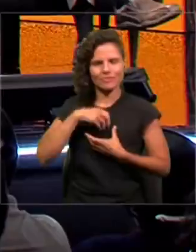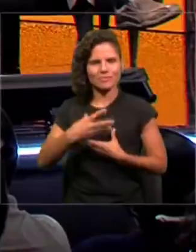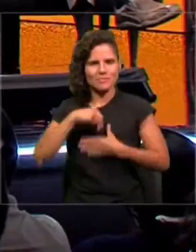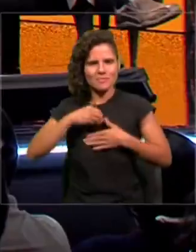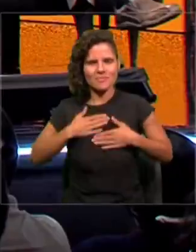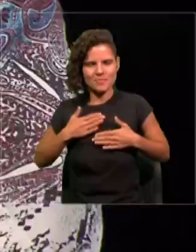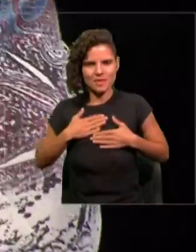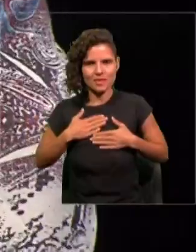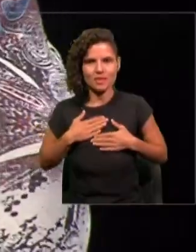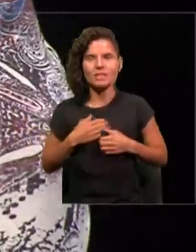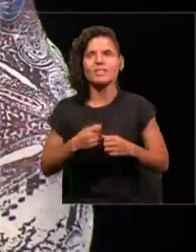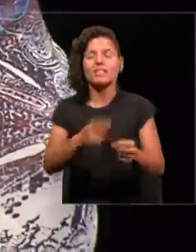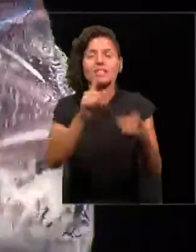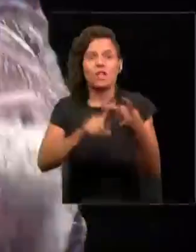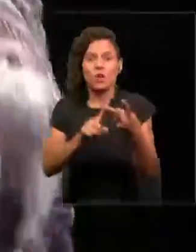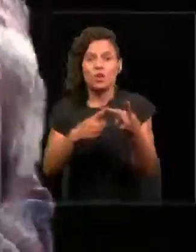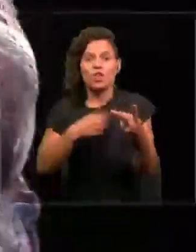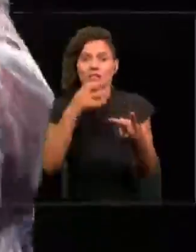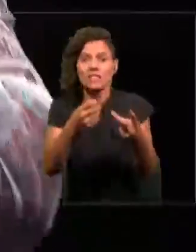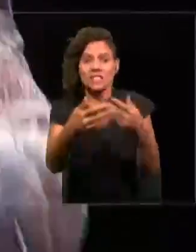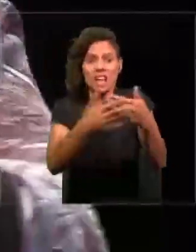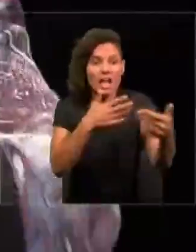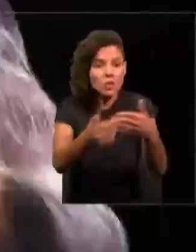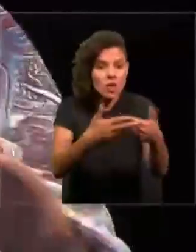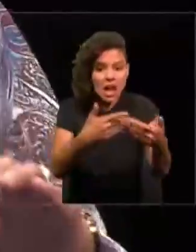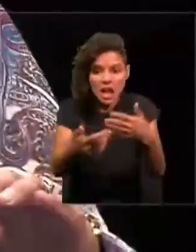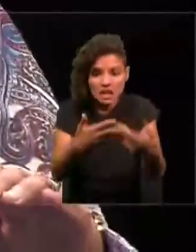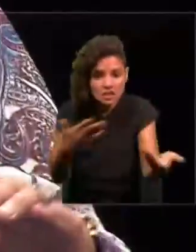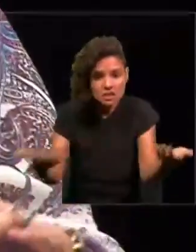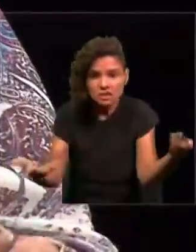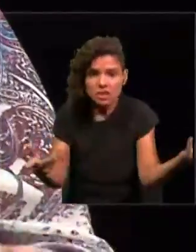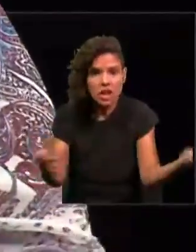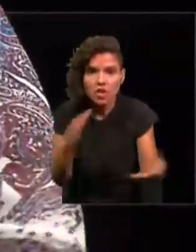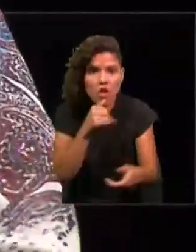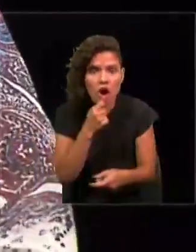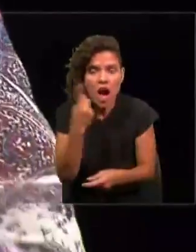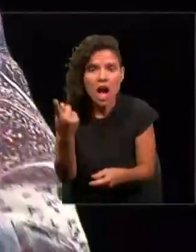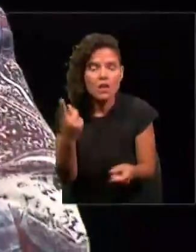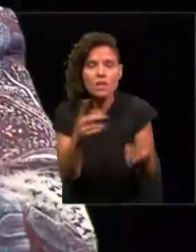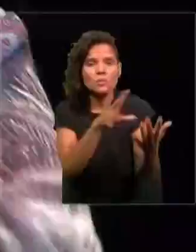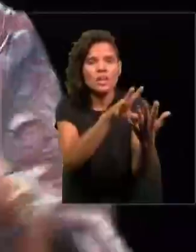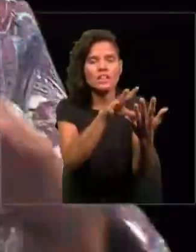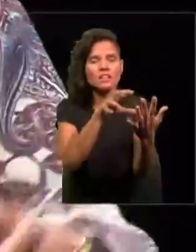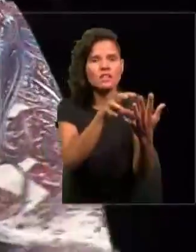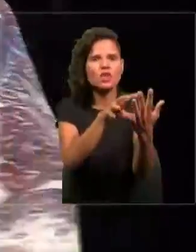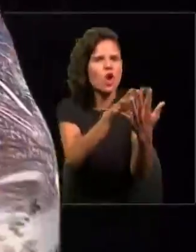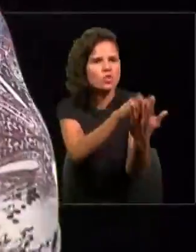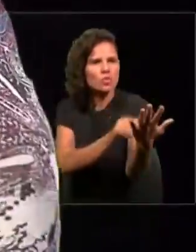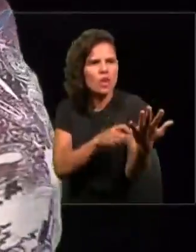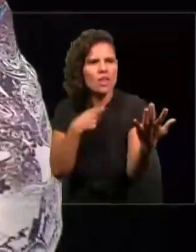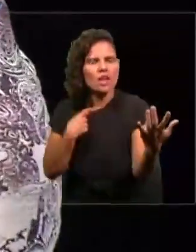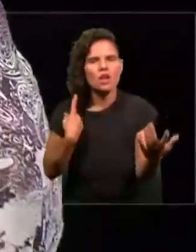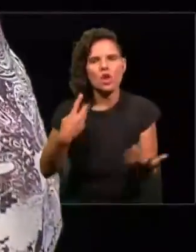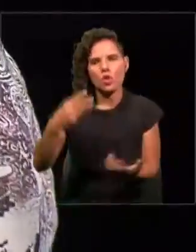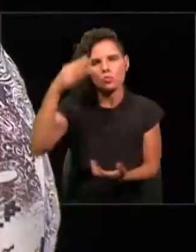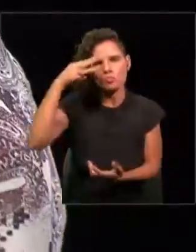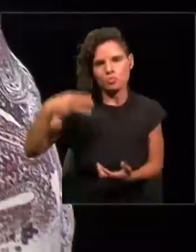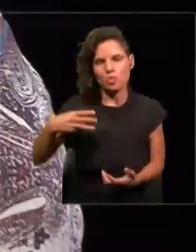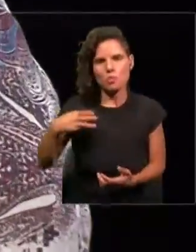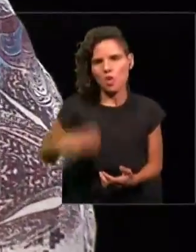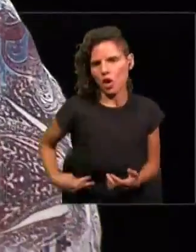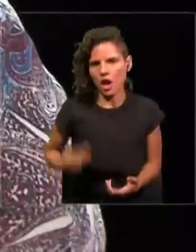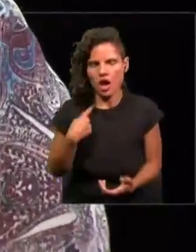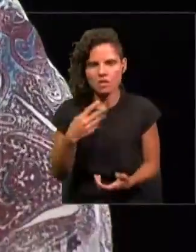gustaría decirles, la naturaleza no es ningún modelo moral. Ningún modelo moral. La naturaleza